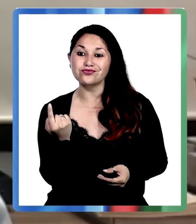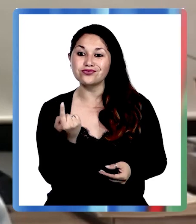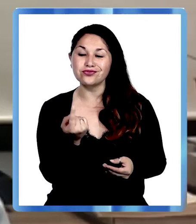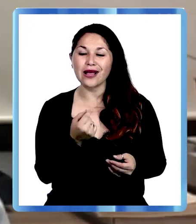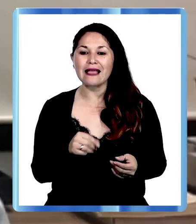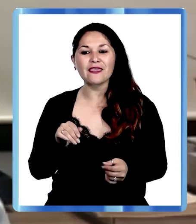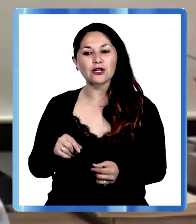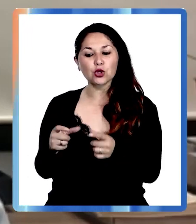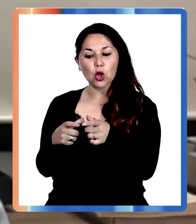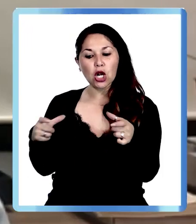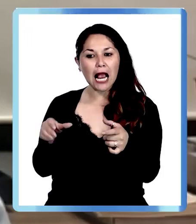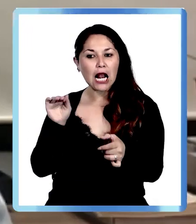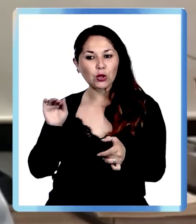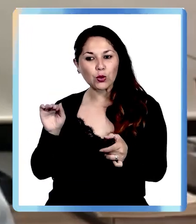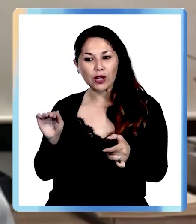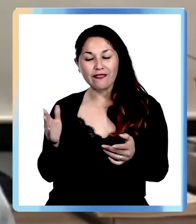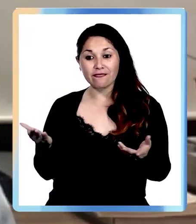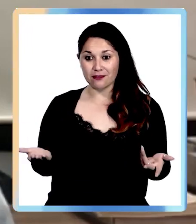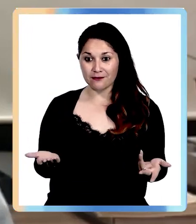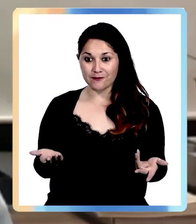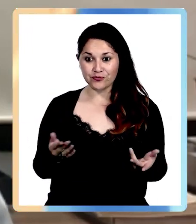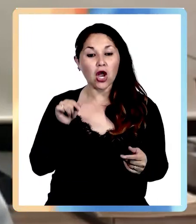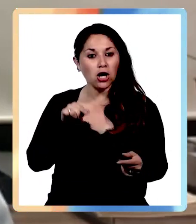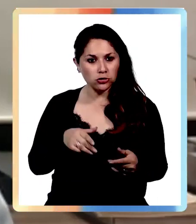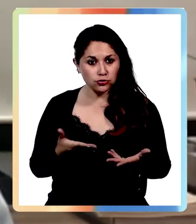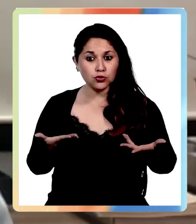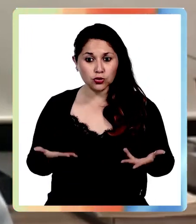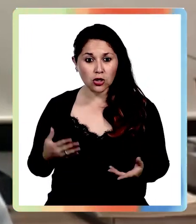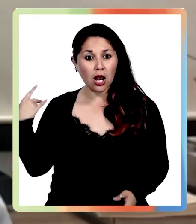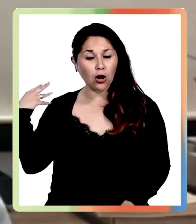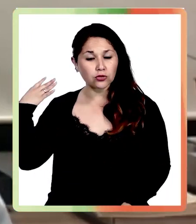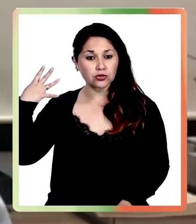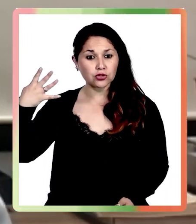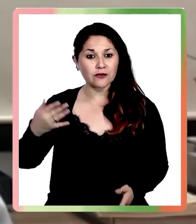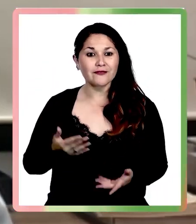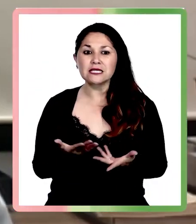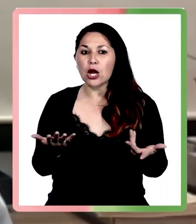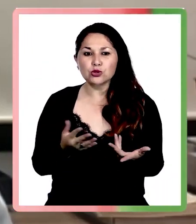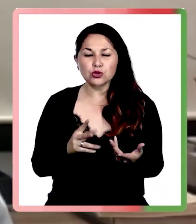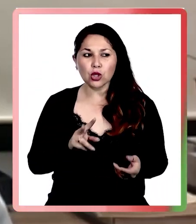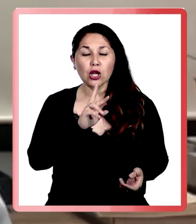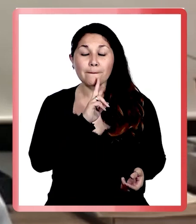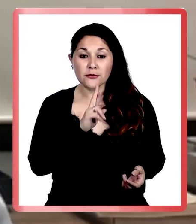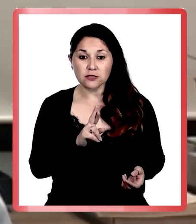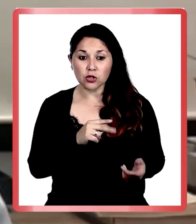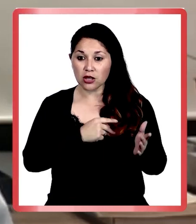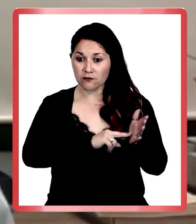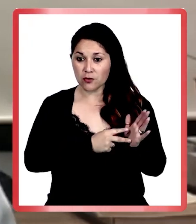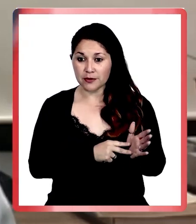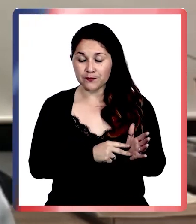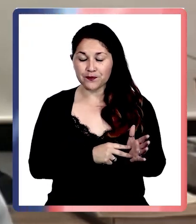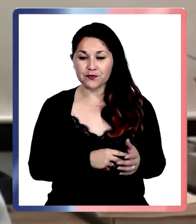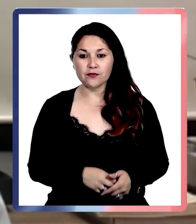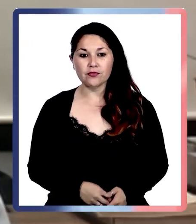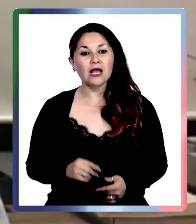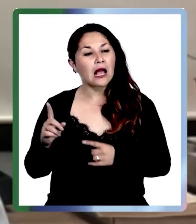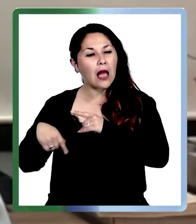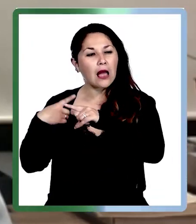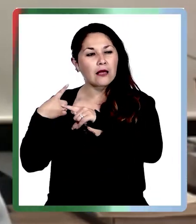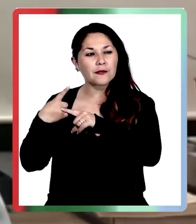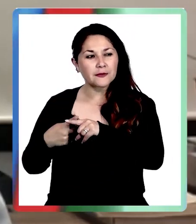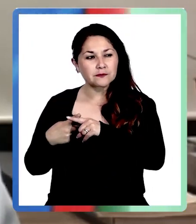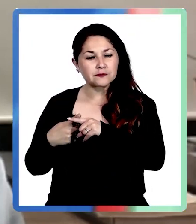a las cuentas de los afiliados. Y eso es lo que estamos viviendo ahora, cómo llegar a solucionar ese problema. Pero no solamente